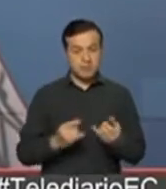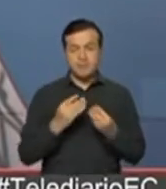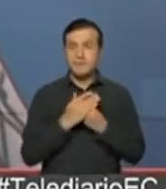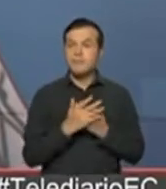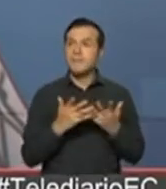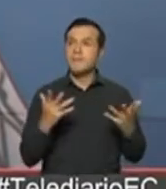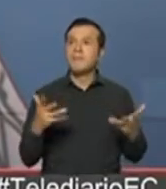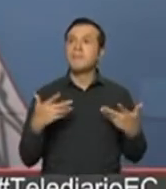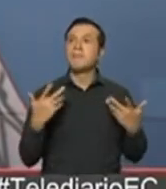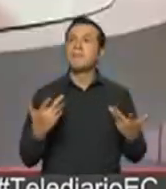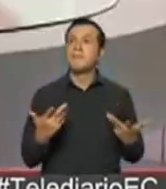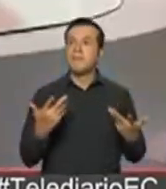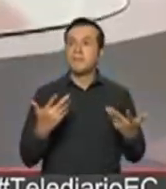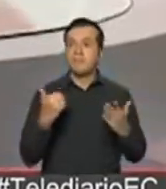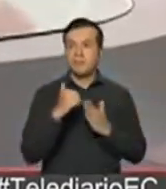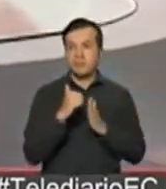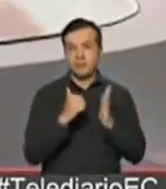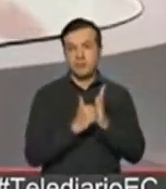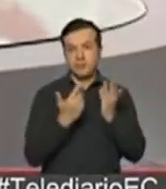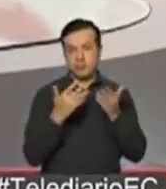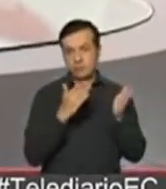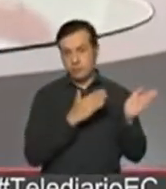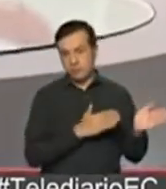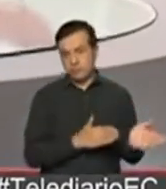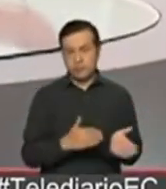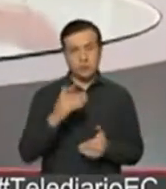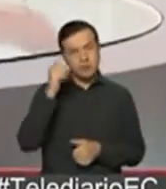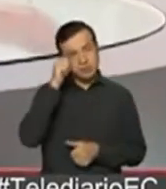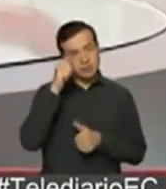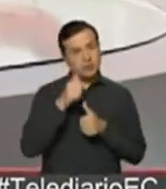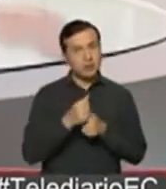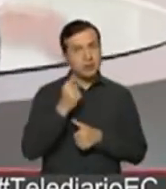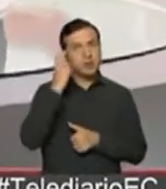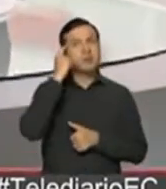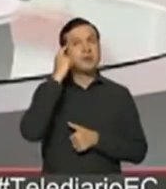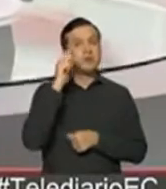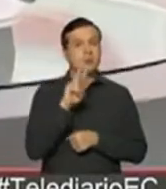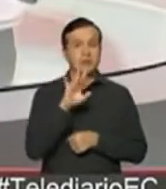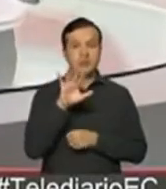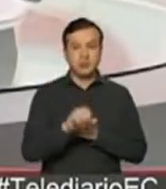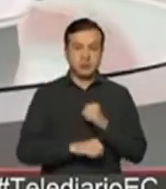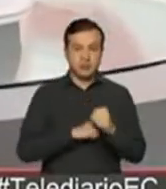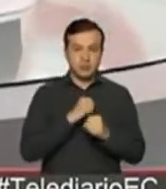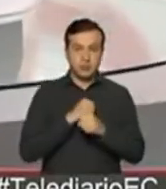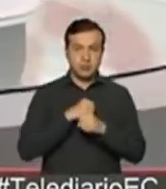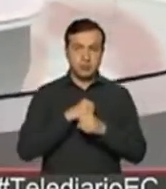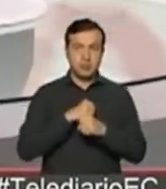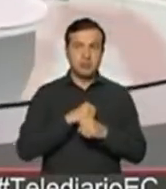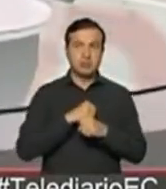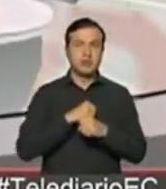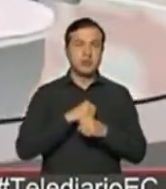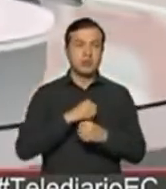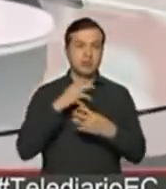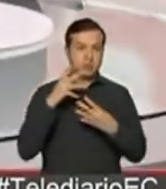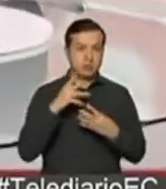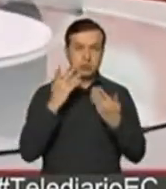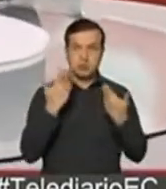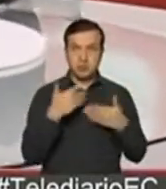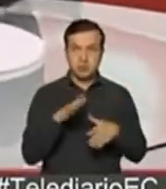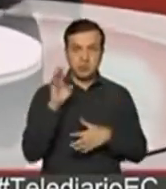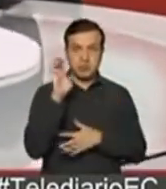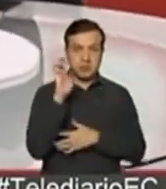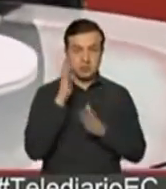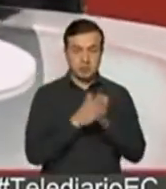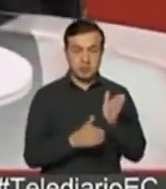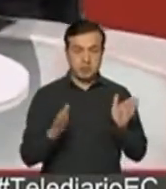las agenda como parte de este recordar de los 25 años de la gesta heroica del senepa por favor este enero